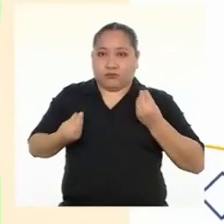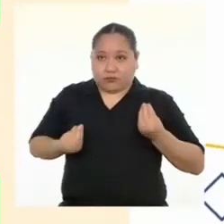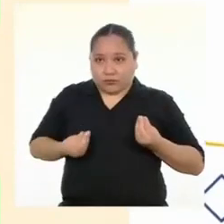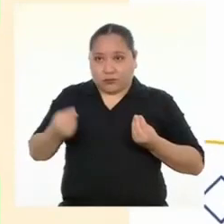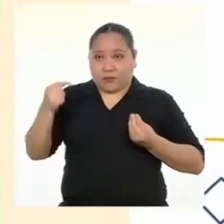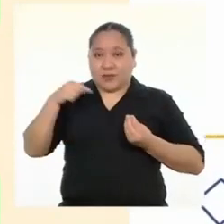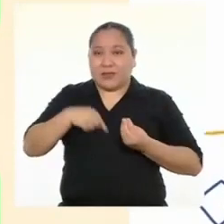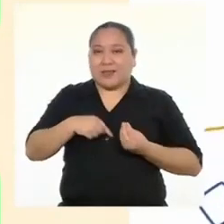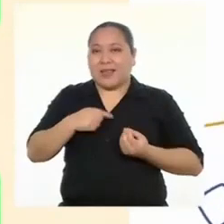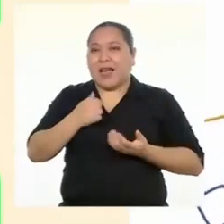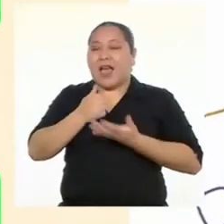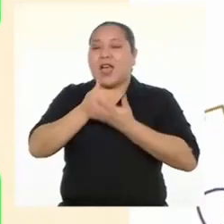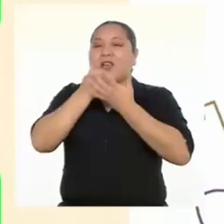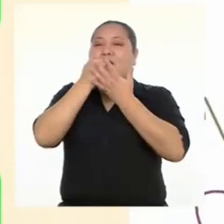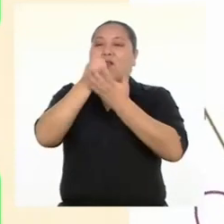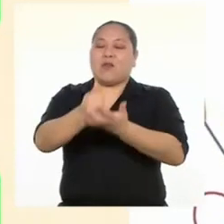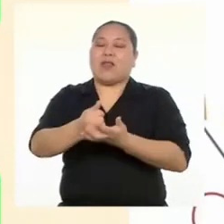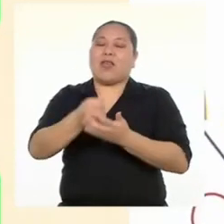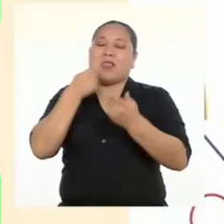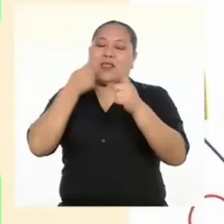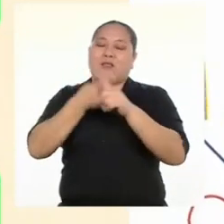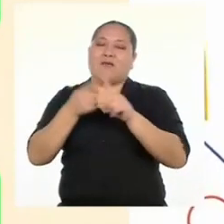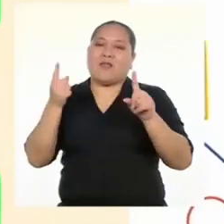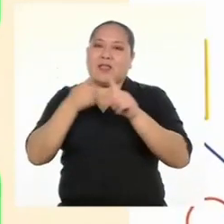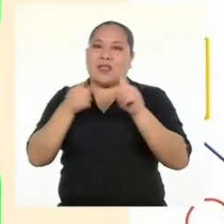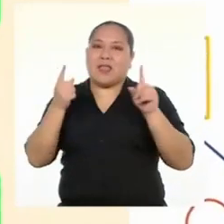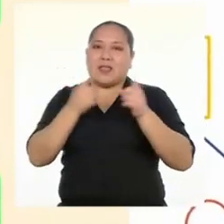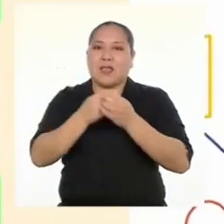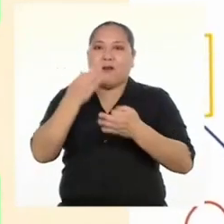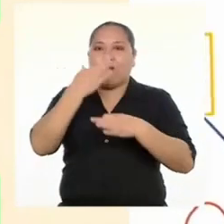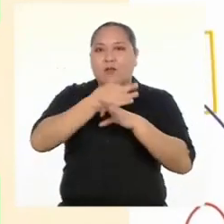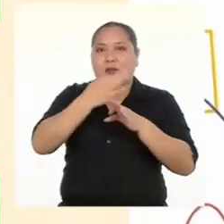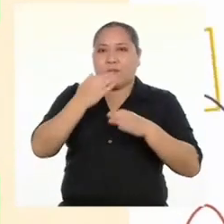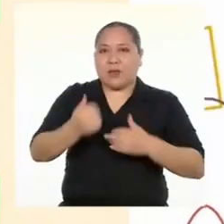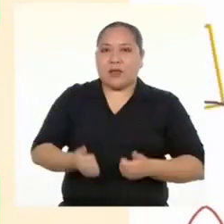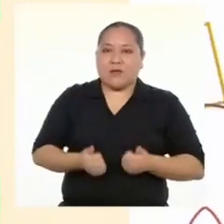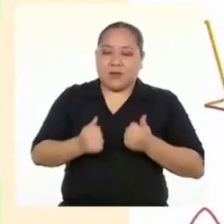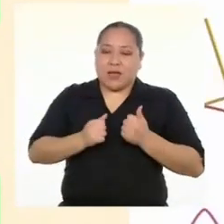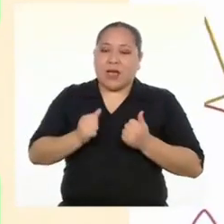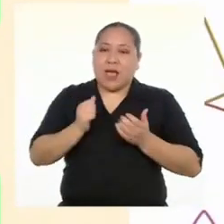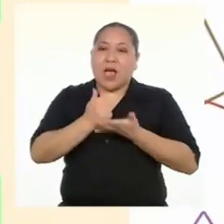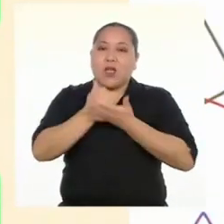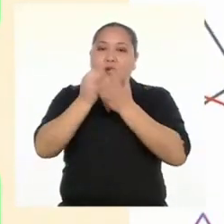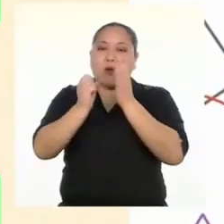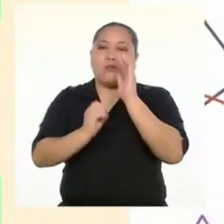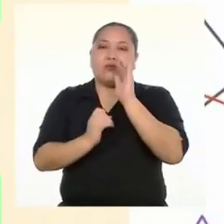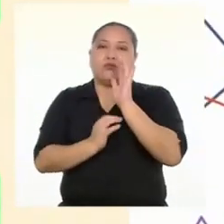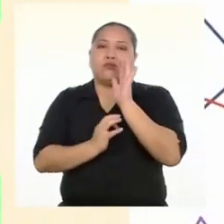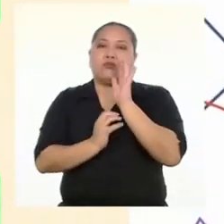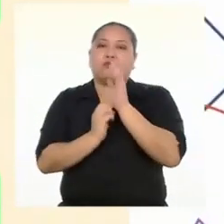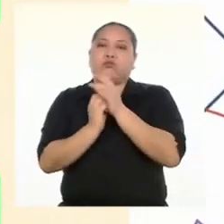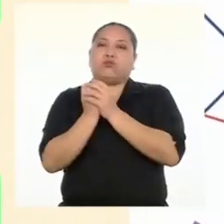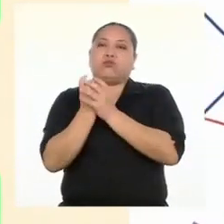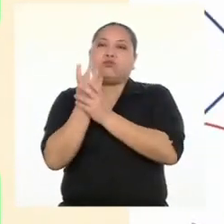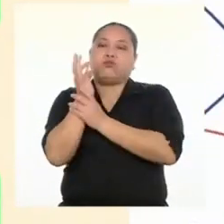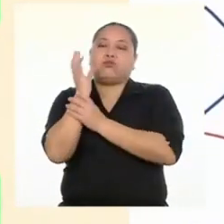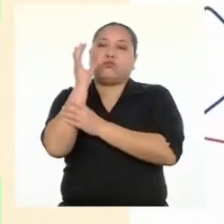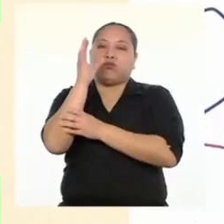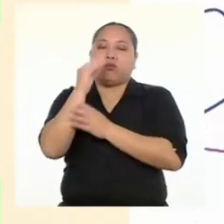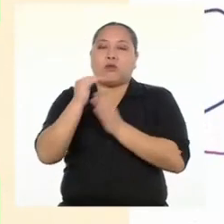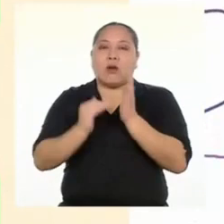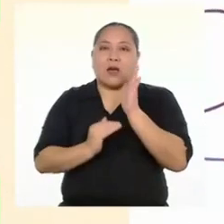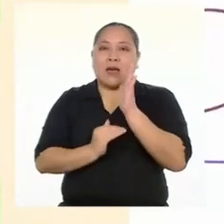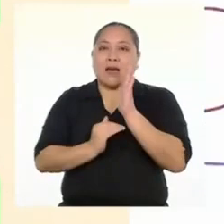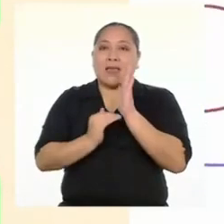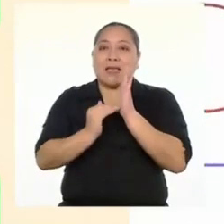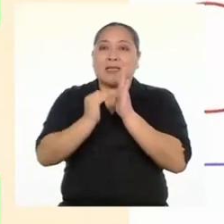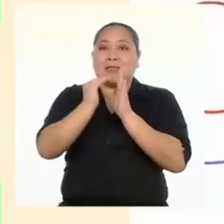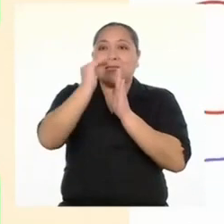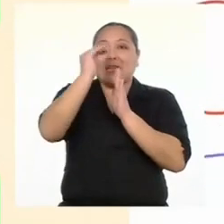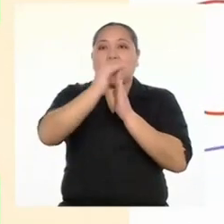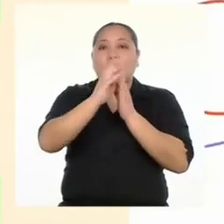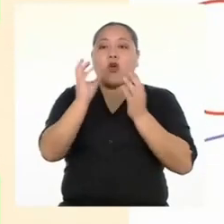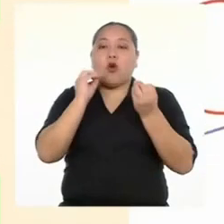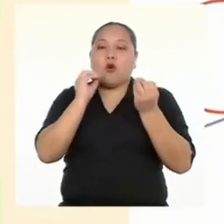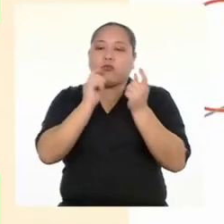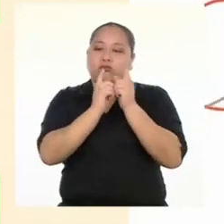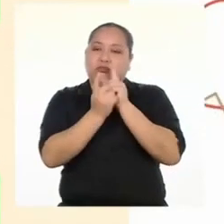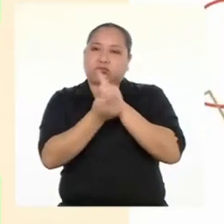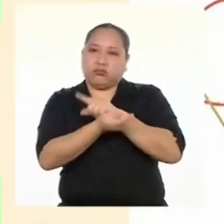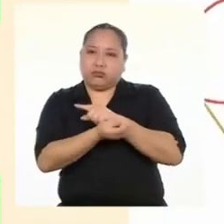medio, con el fin de cumplir diversas funciones vitales que les dejan crecer, desarrollarse o regenerarse, entre otros